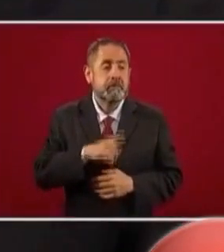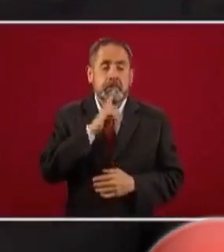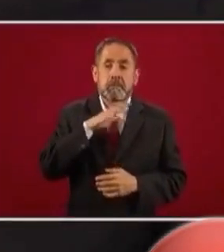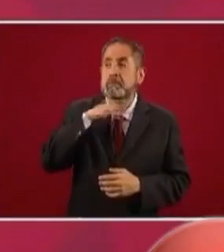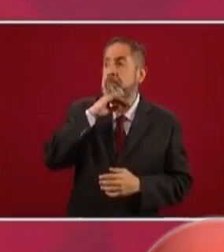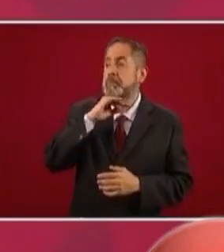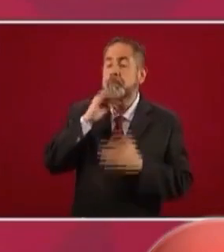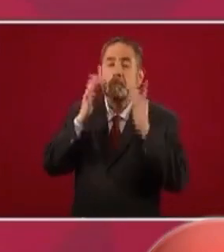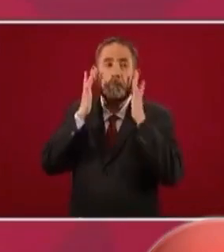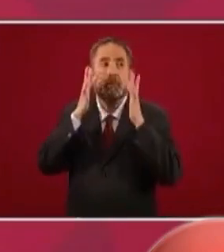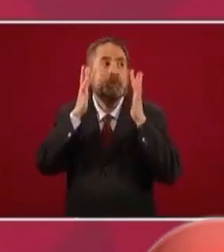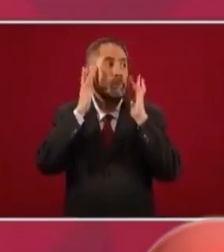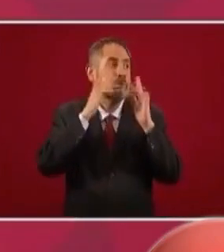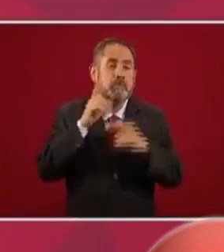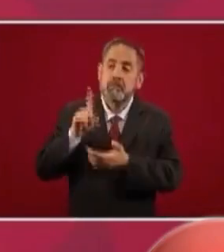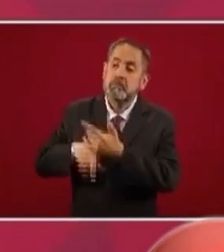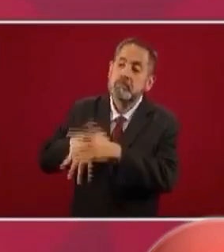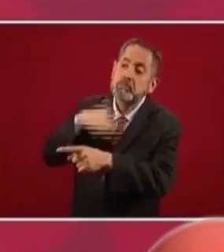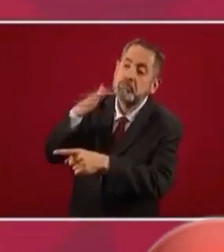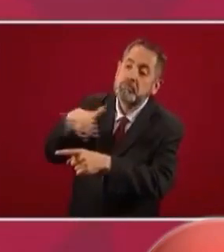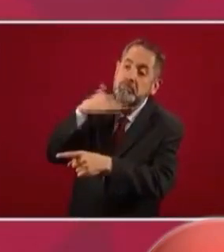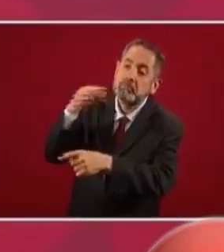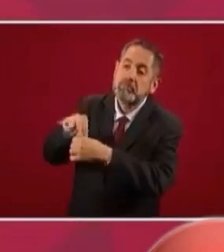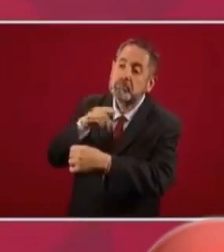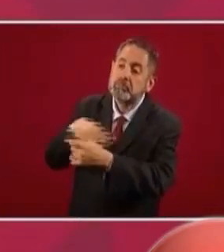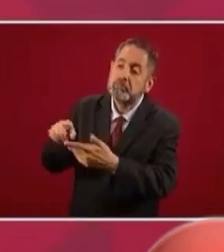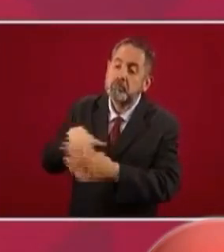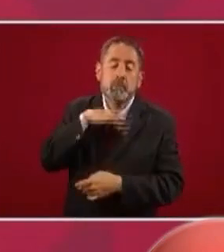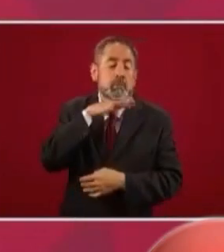vista gorda ante los fraudes electorales.